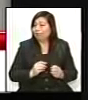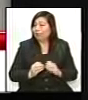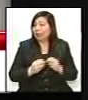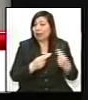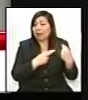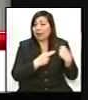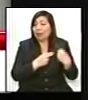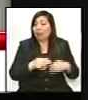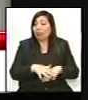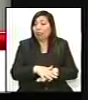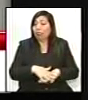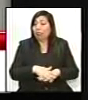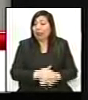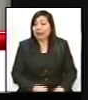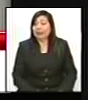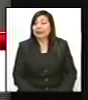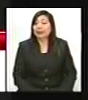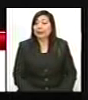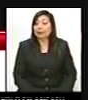responsabilidad administrativa.